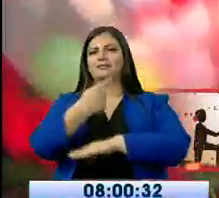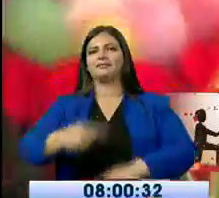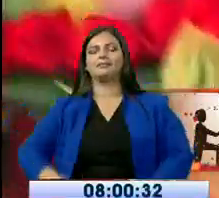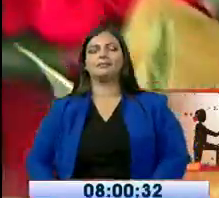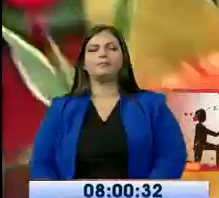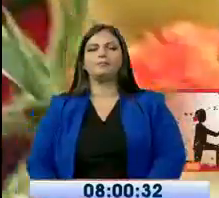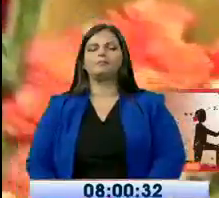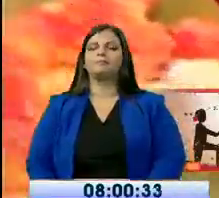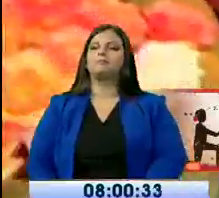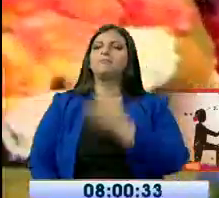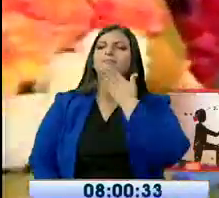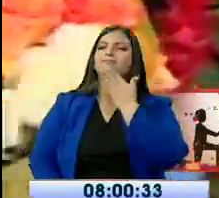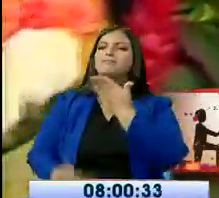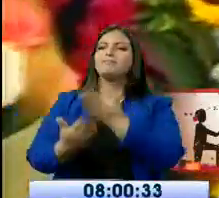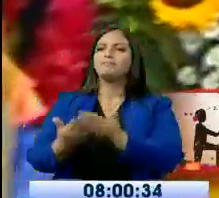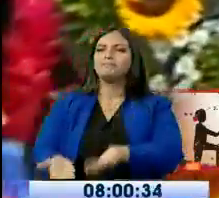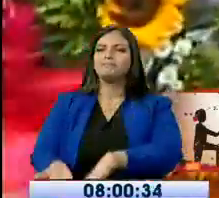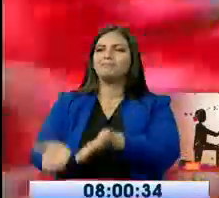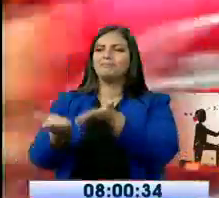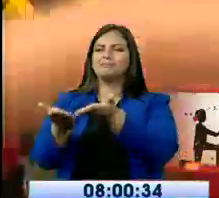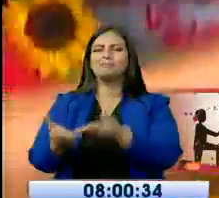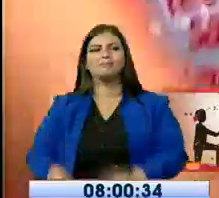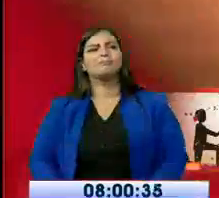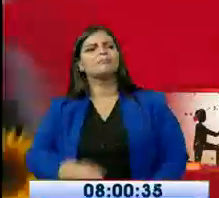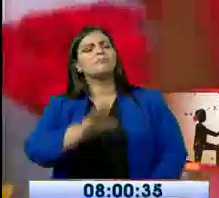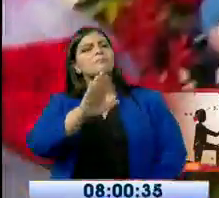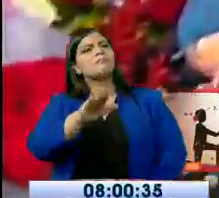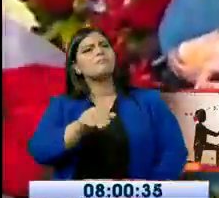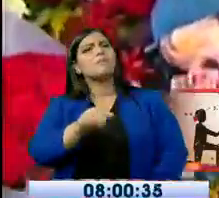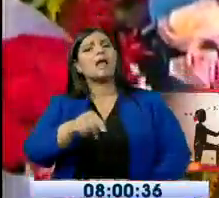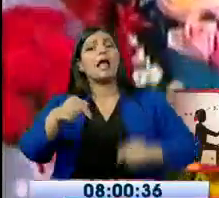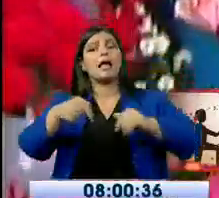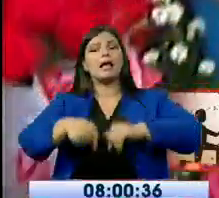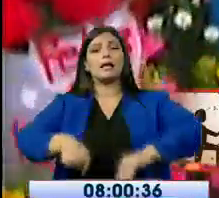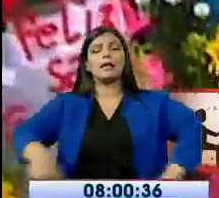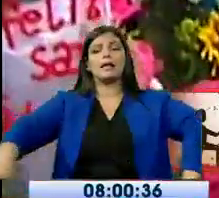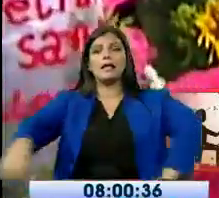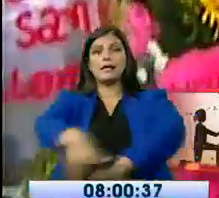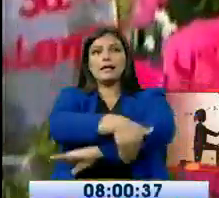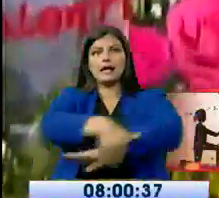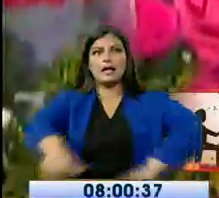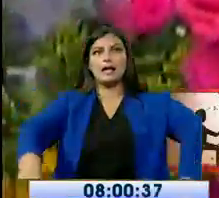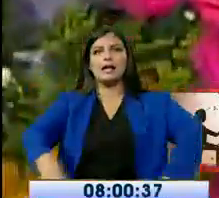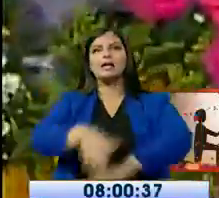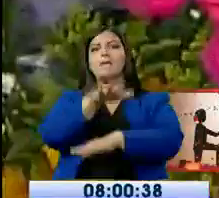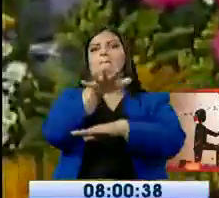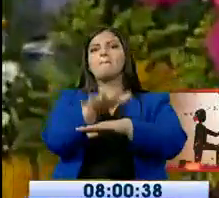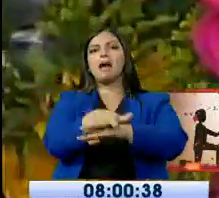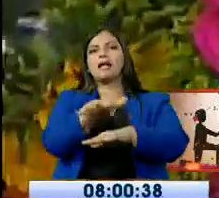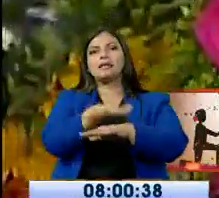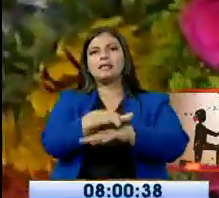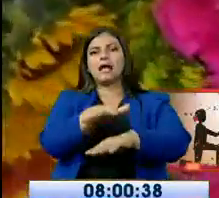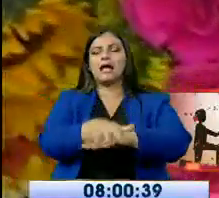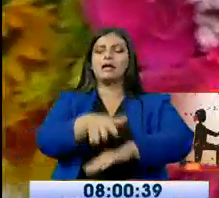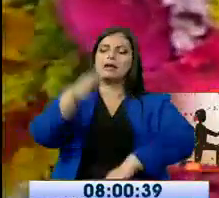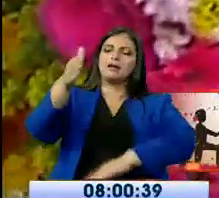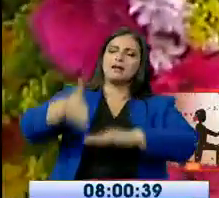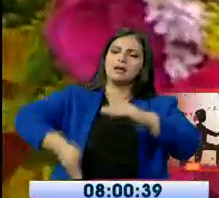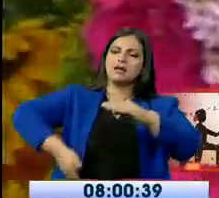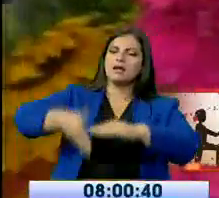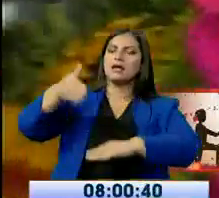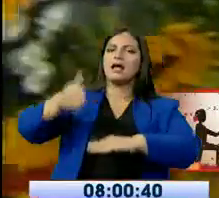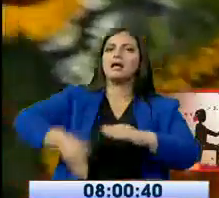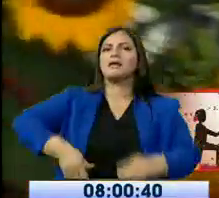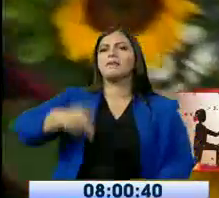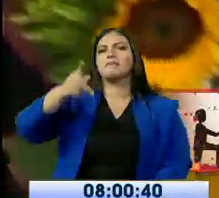en el mercado de flores en Machala y Piedrahíta? ¿Qué promociones tienen los comerciantes